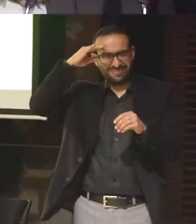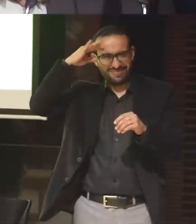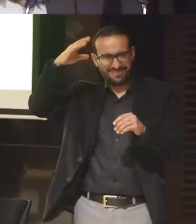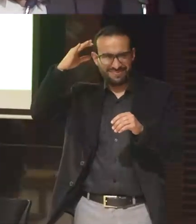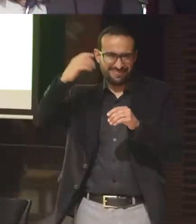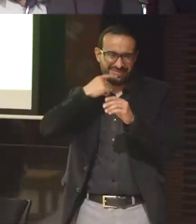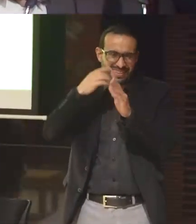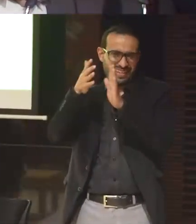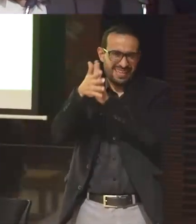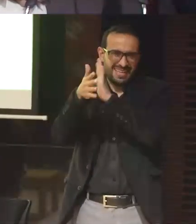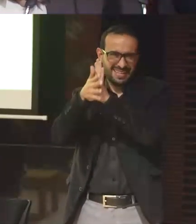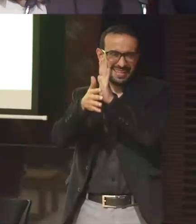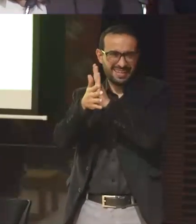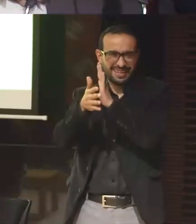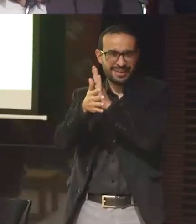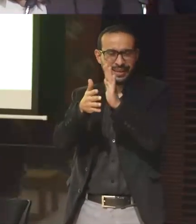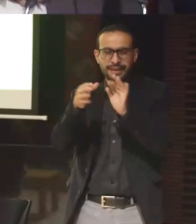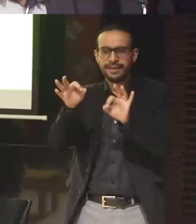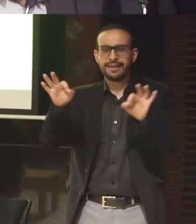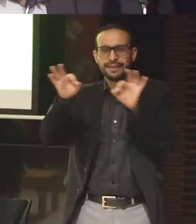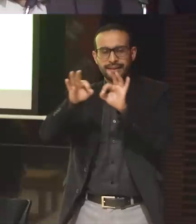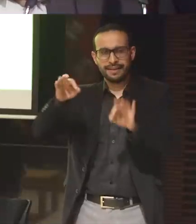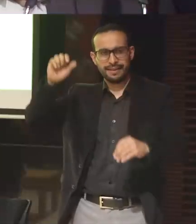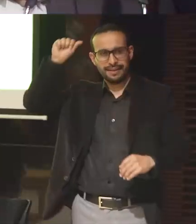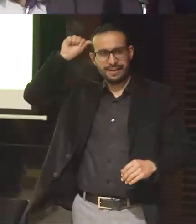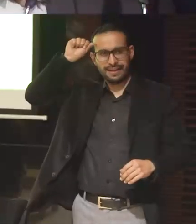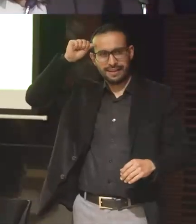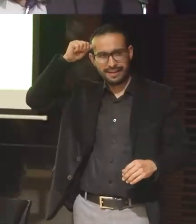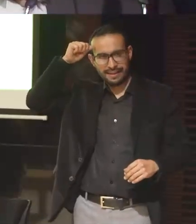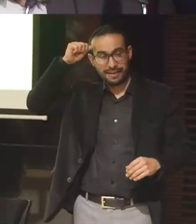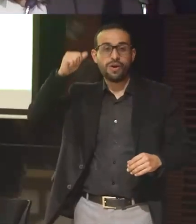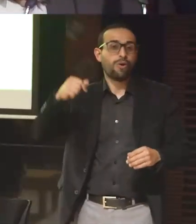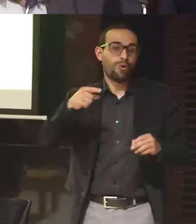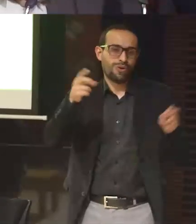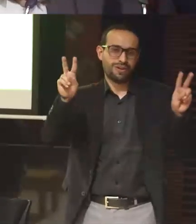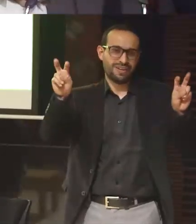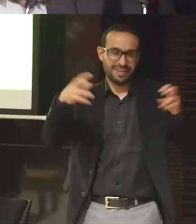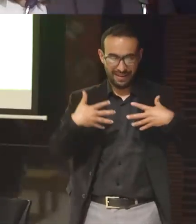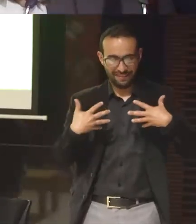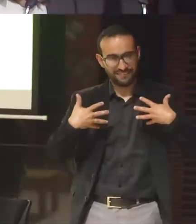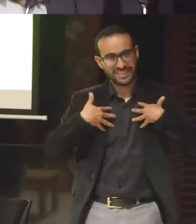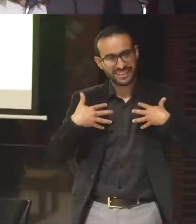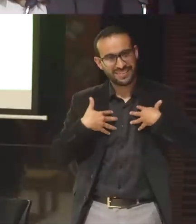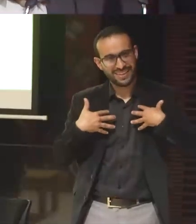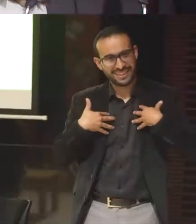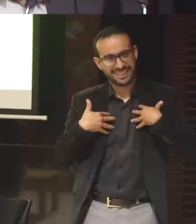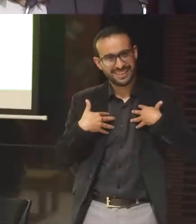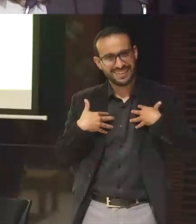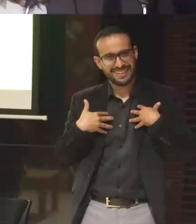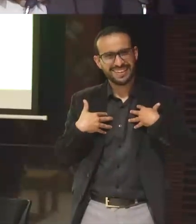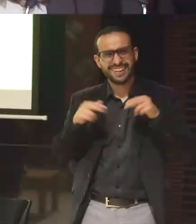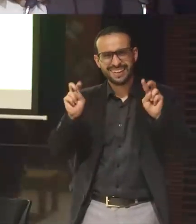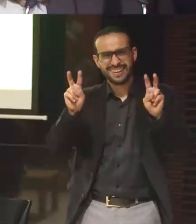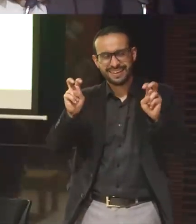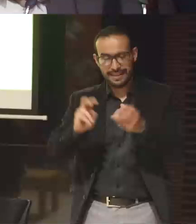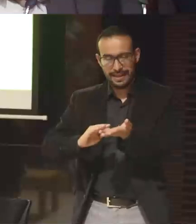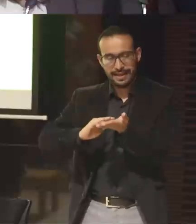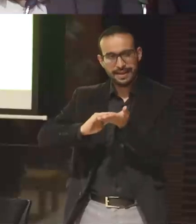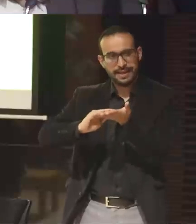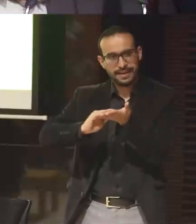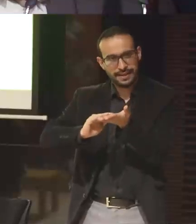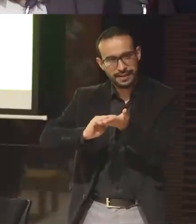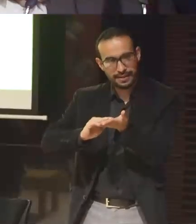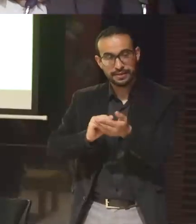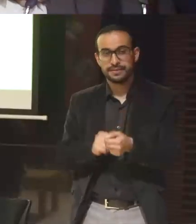y esta dinámica cuando uno habla en política de víctimas, de reparación y de construcción de memoria,